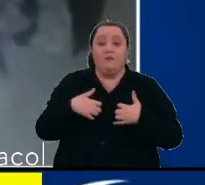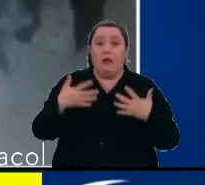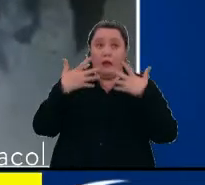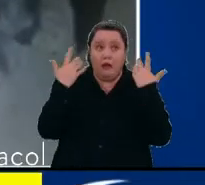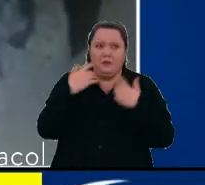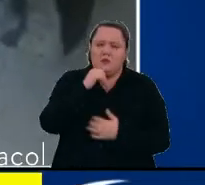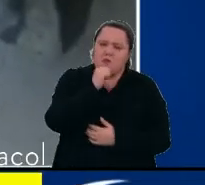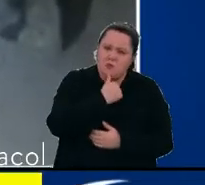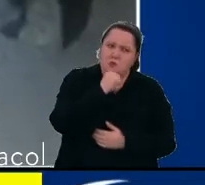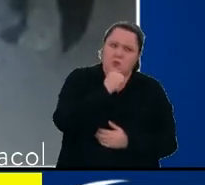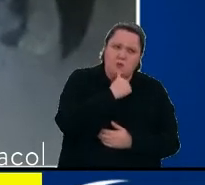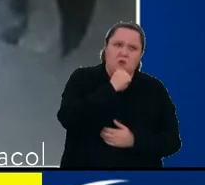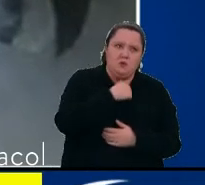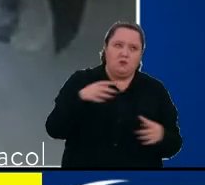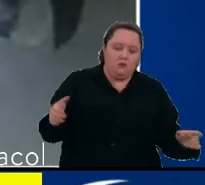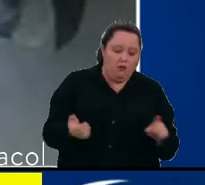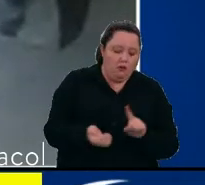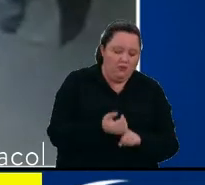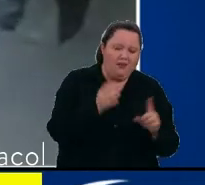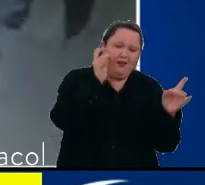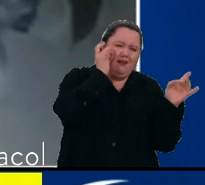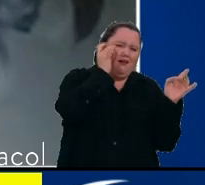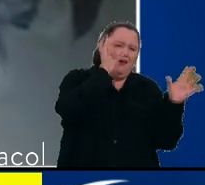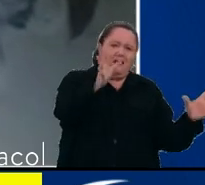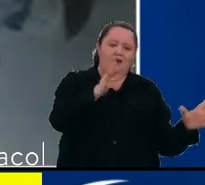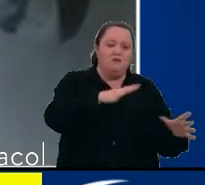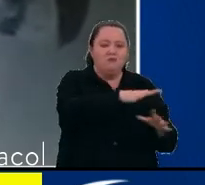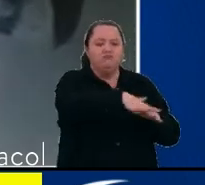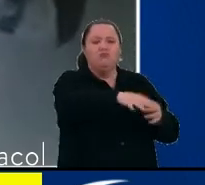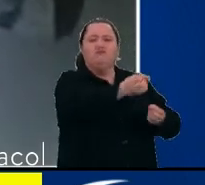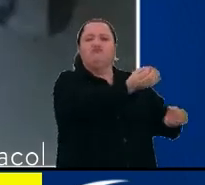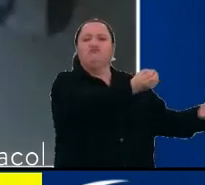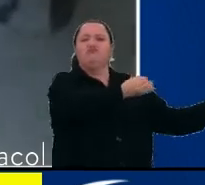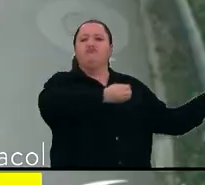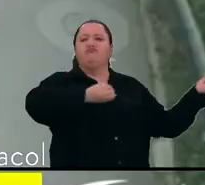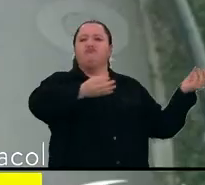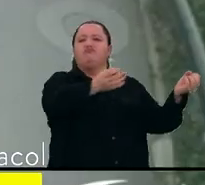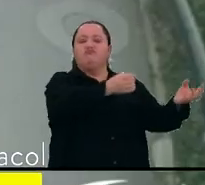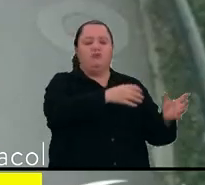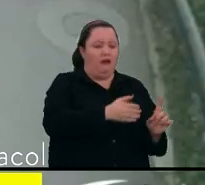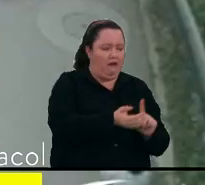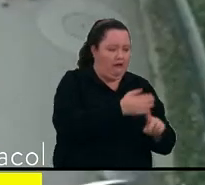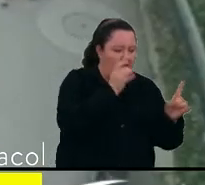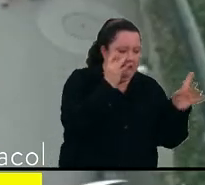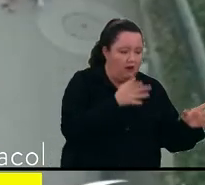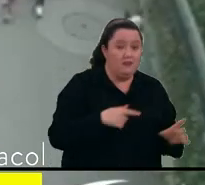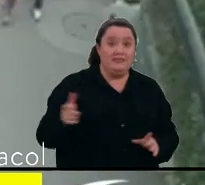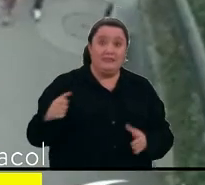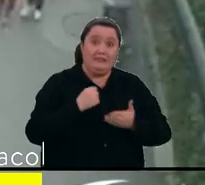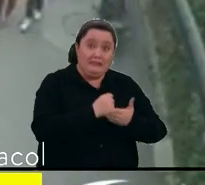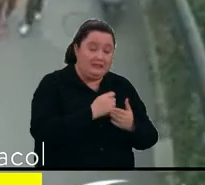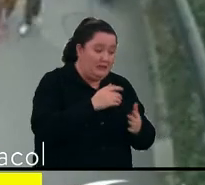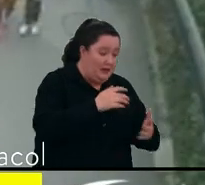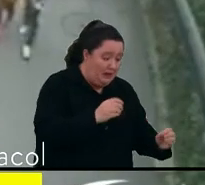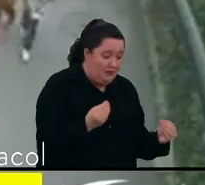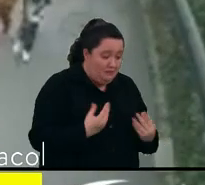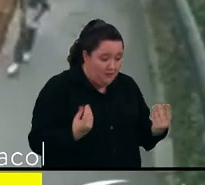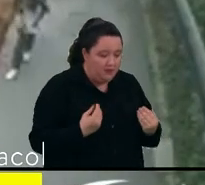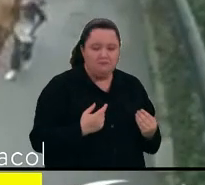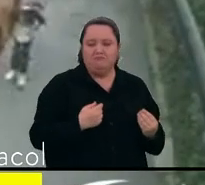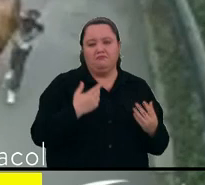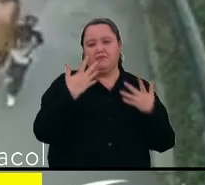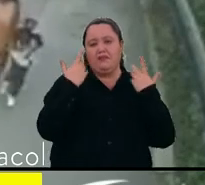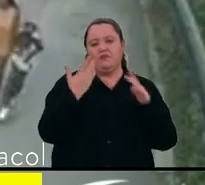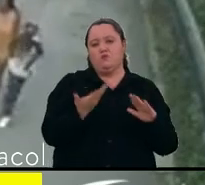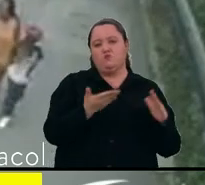varias torturas y finalmente fallado muy grave en una zona verde del sector pese a los intentos por salvarle la vida El felino